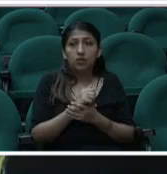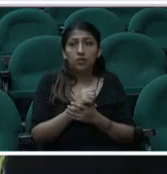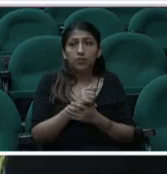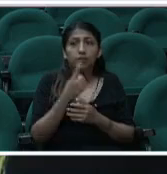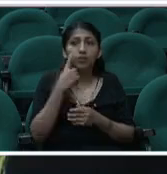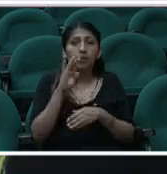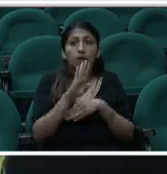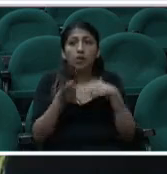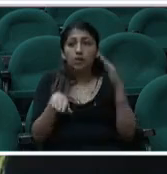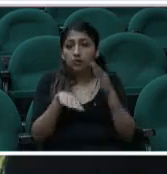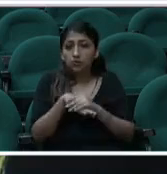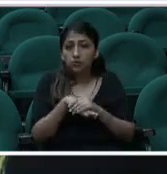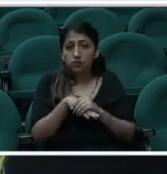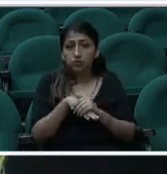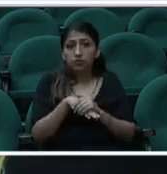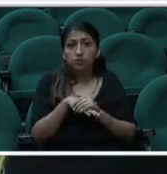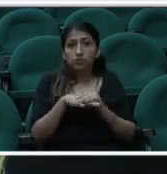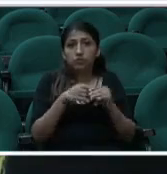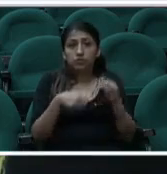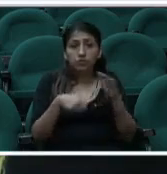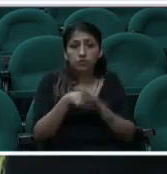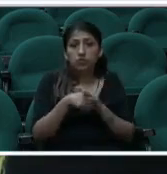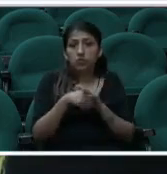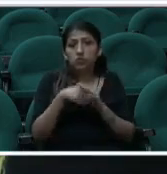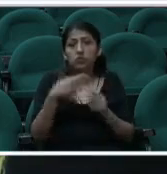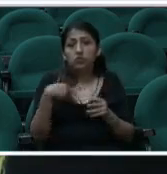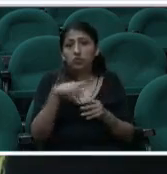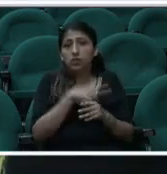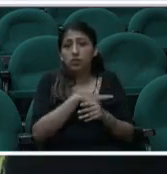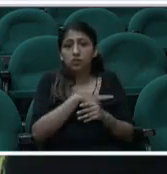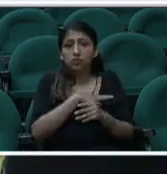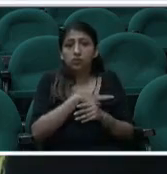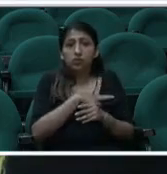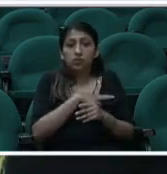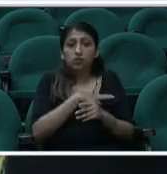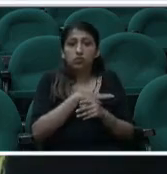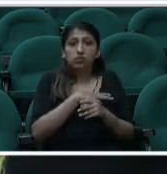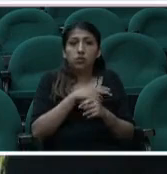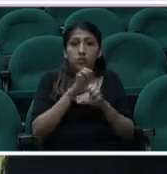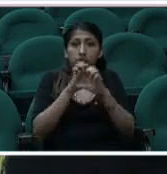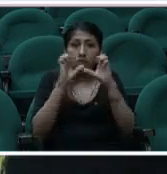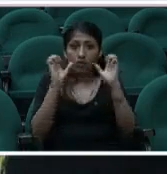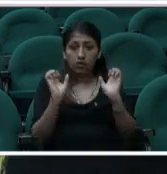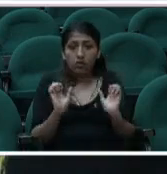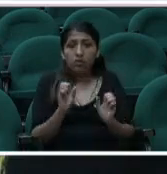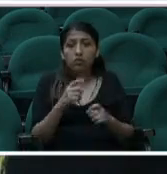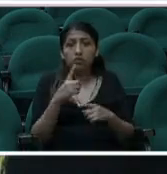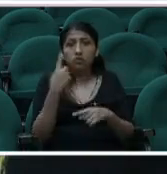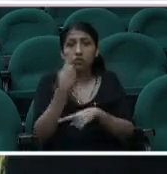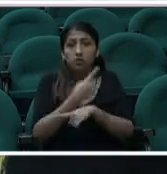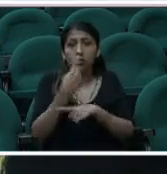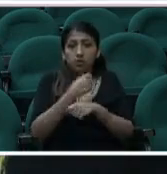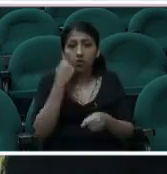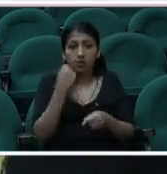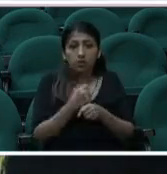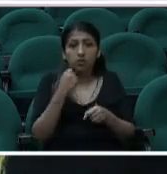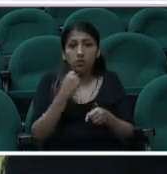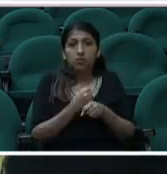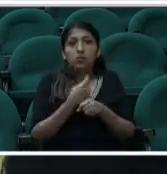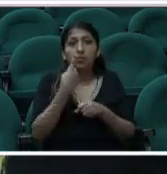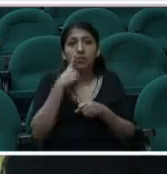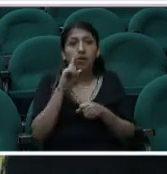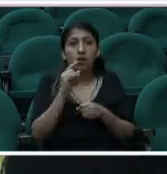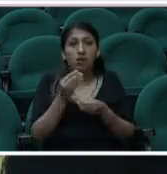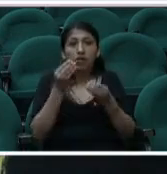para todos ha sido como una puñalada para nuestros emprendedores para aquellos que día a día luchan para